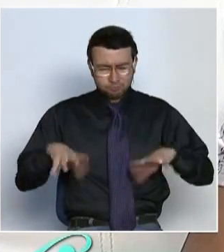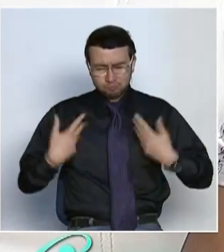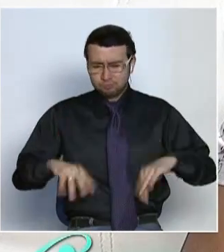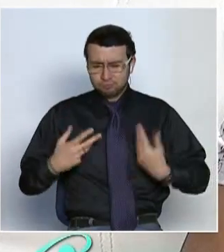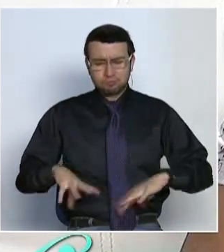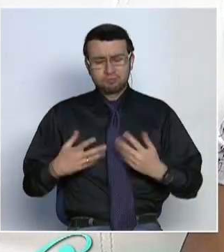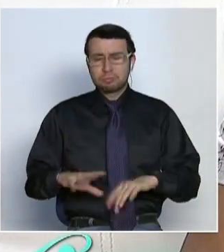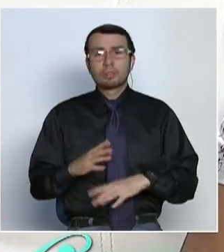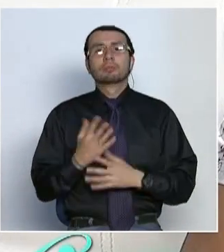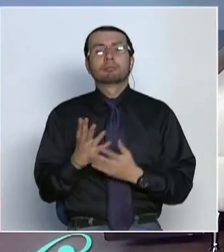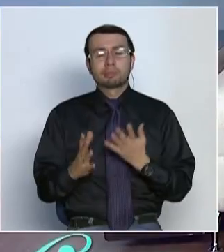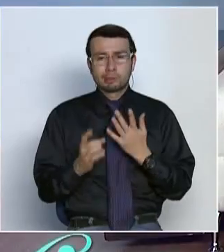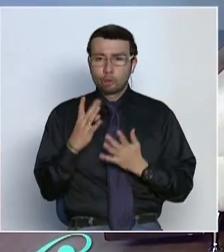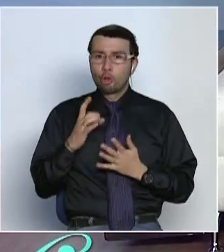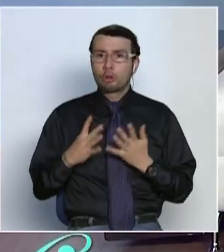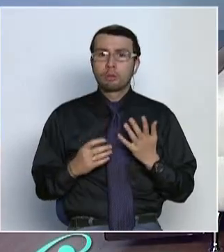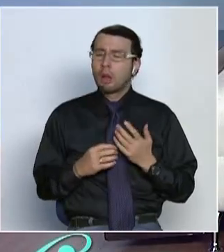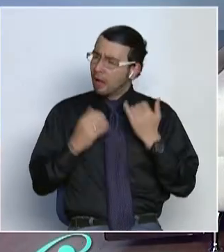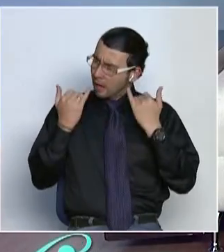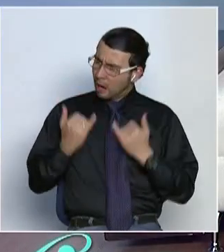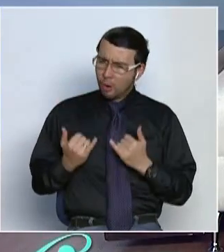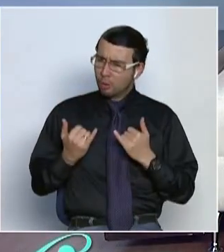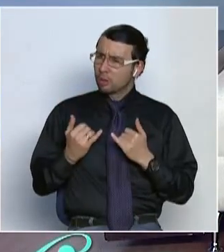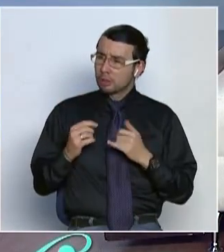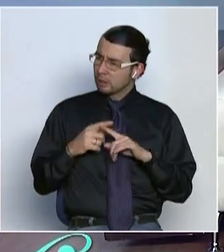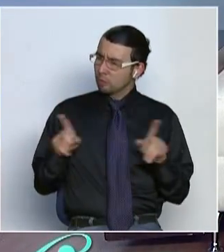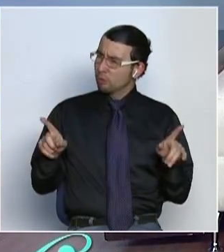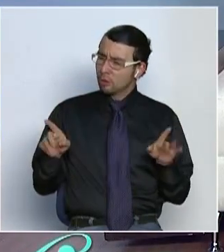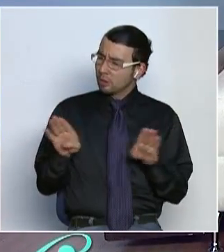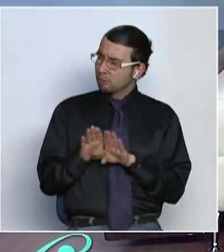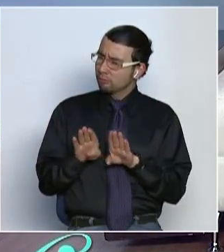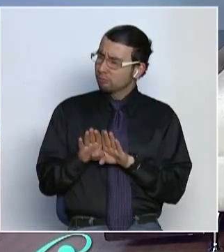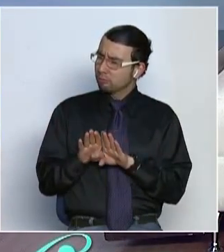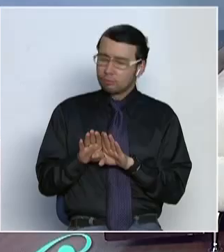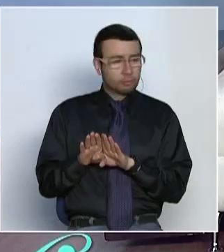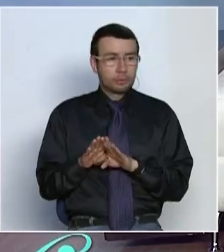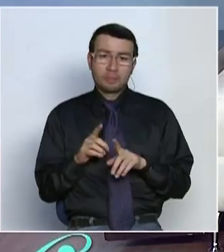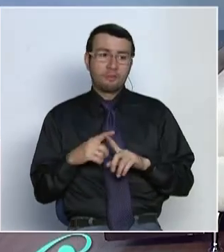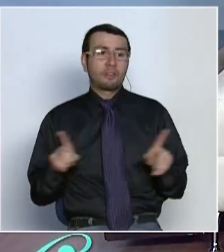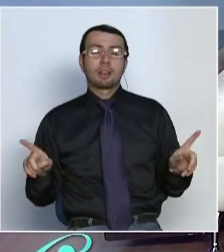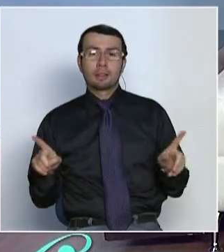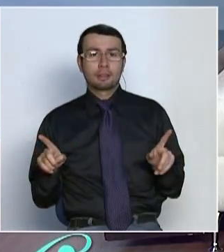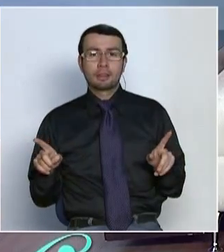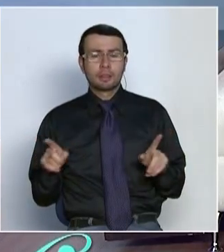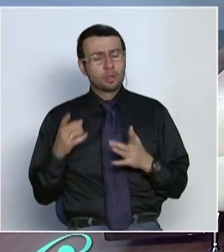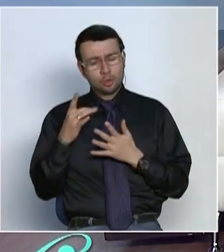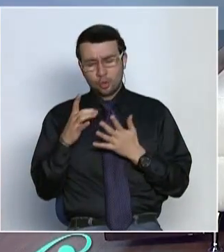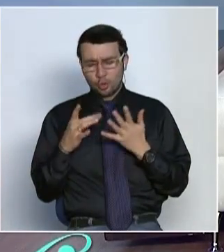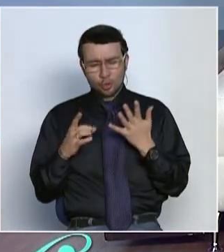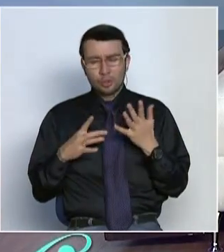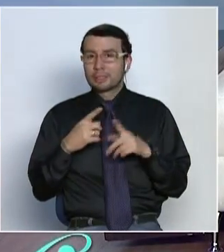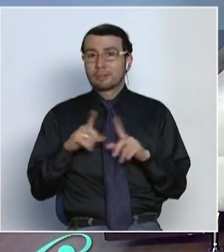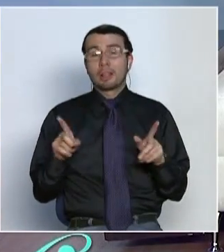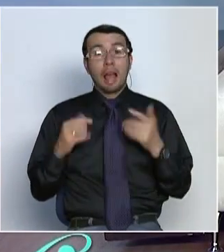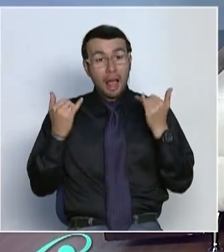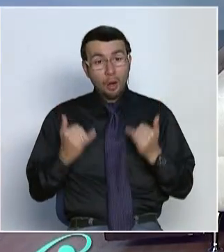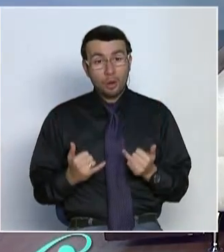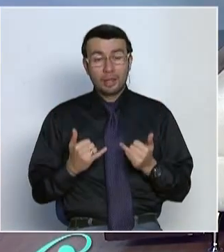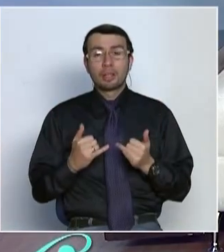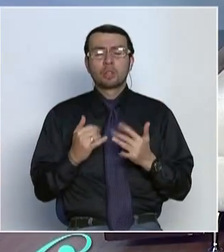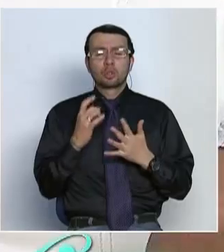de ese entonces es igual al de ahora o este es diferente? No, este es diferente. Este es... Este es diferente porque ahora es dolor